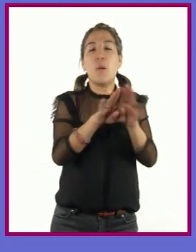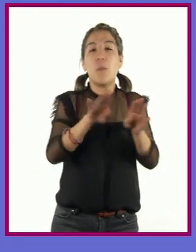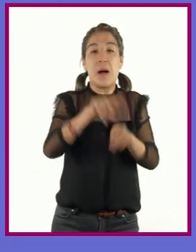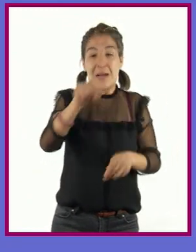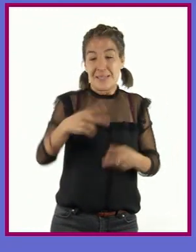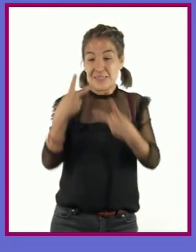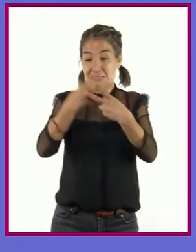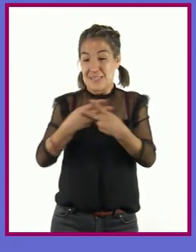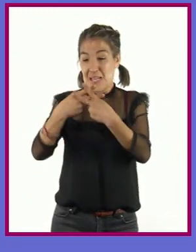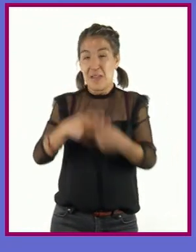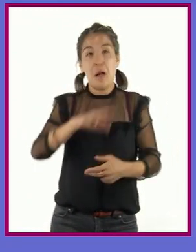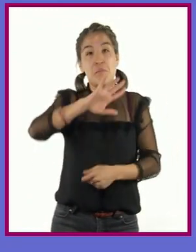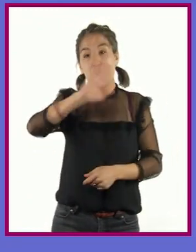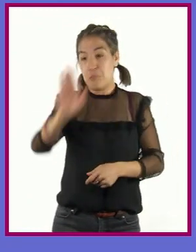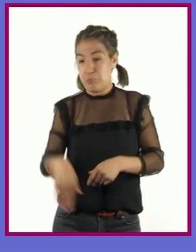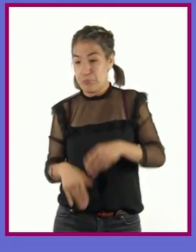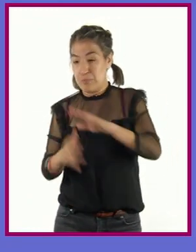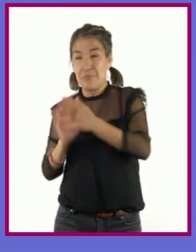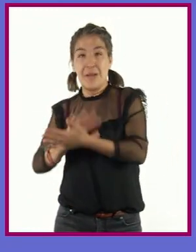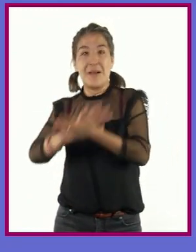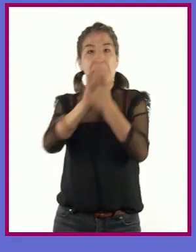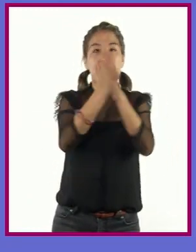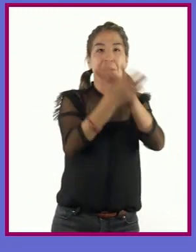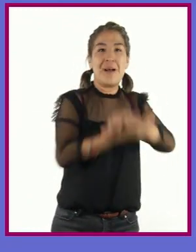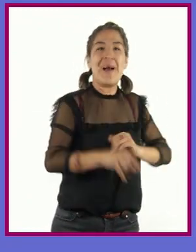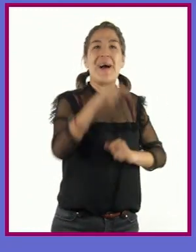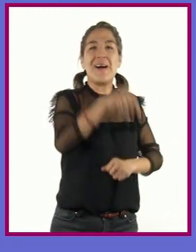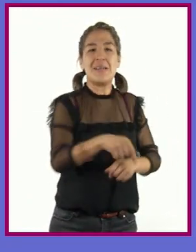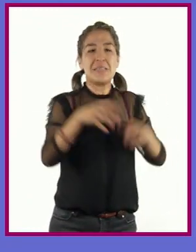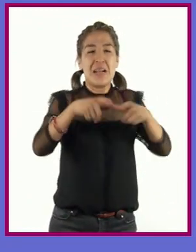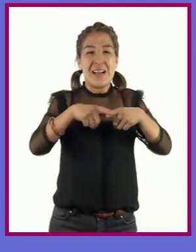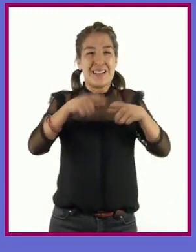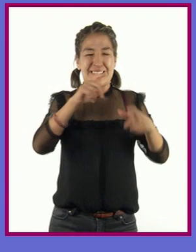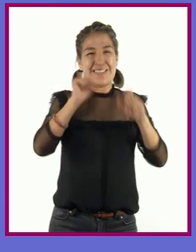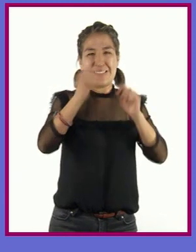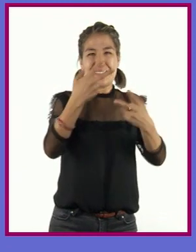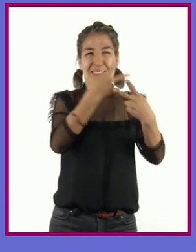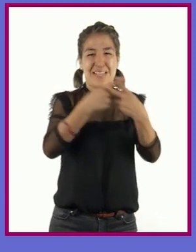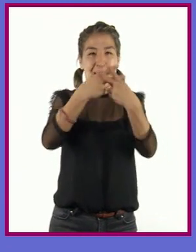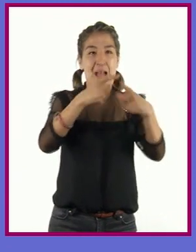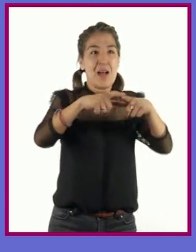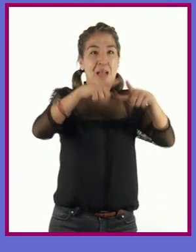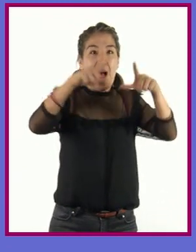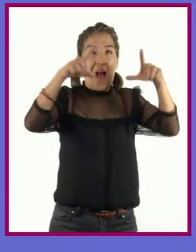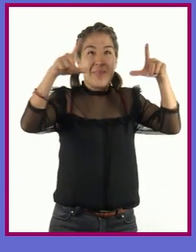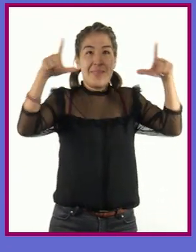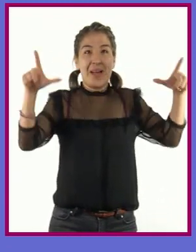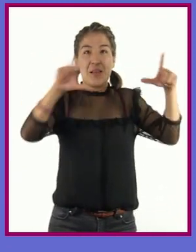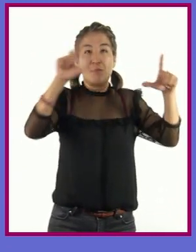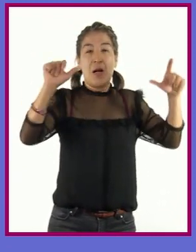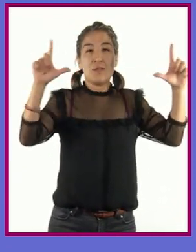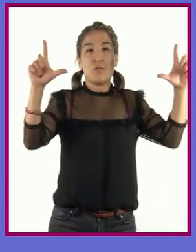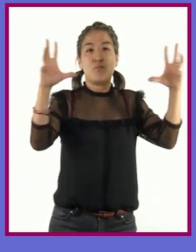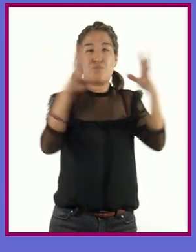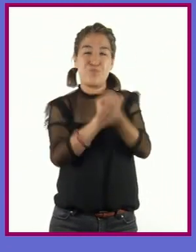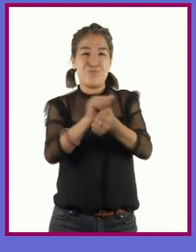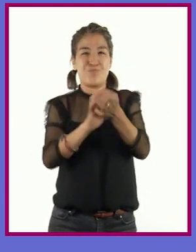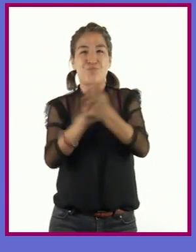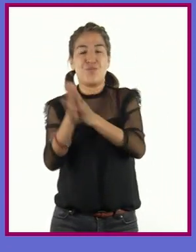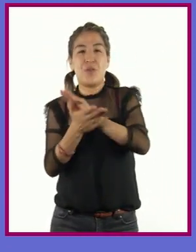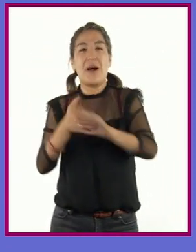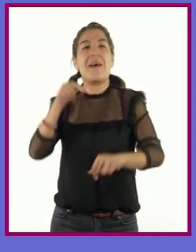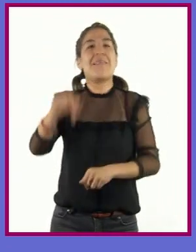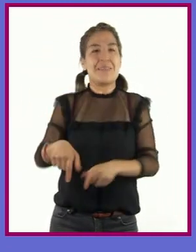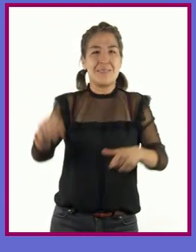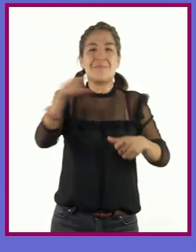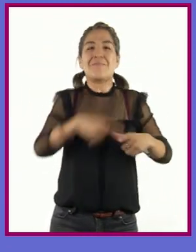masa colosal. Cuando una estrella lo suficientemente grande llega al final de su vida, se repliega sobre sí misma atraída por su propio núcleo.